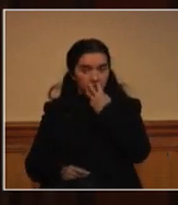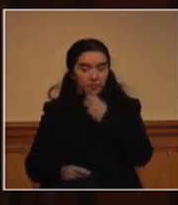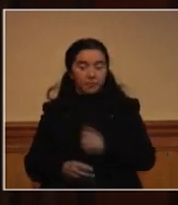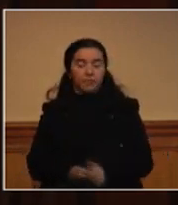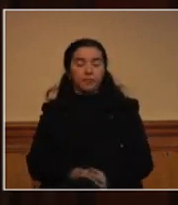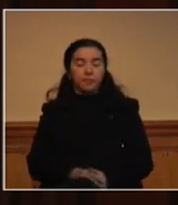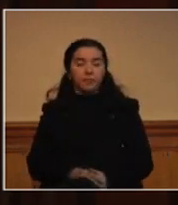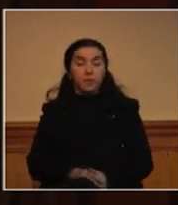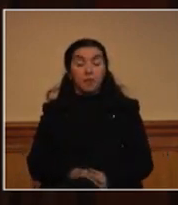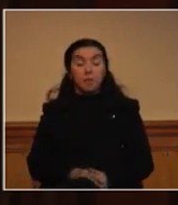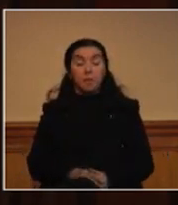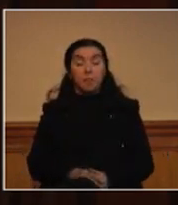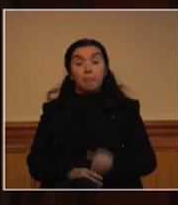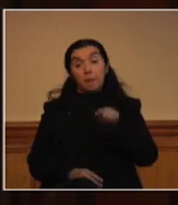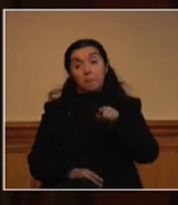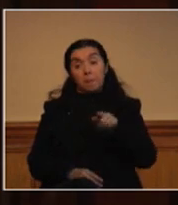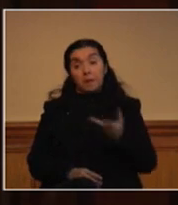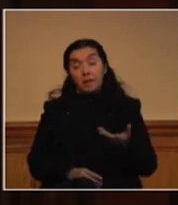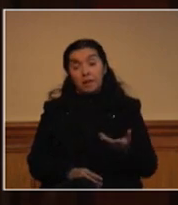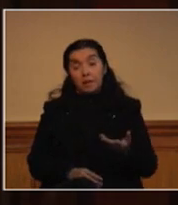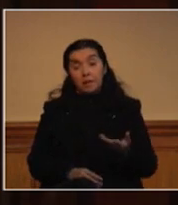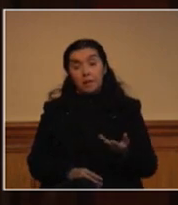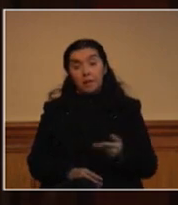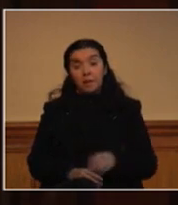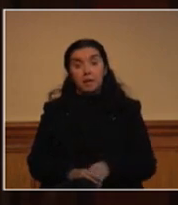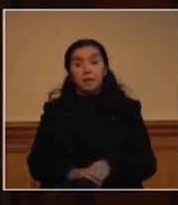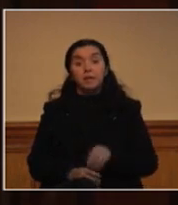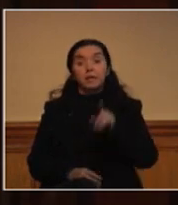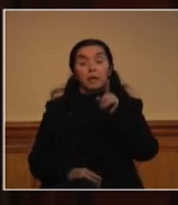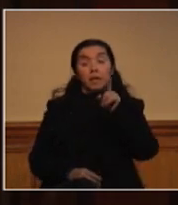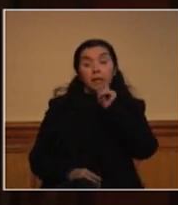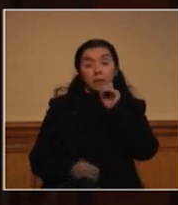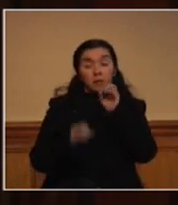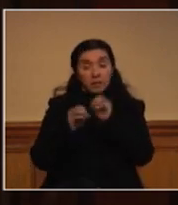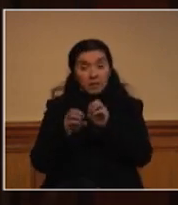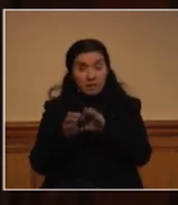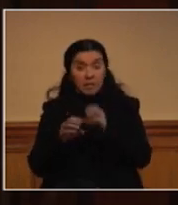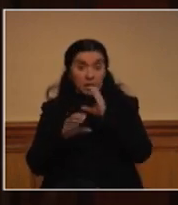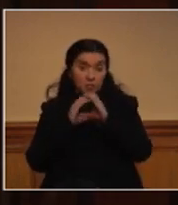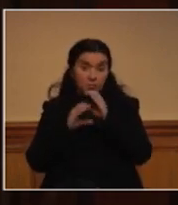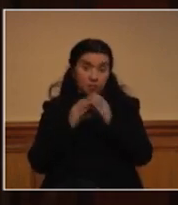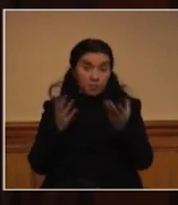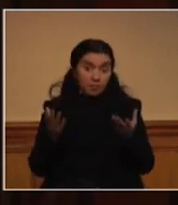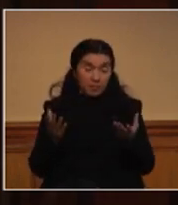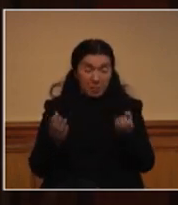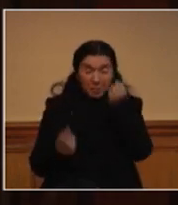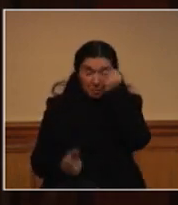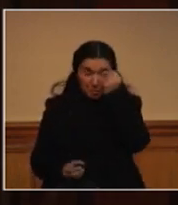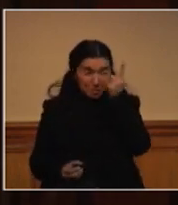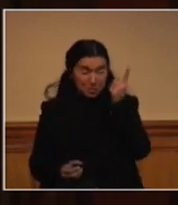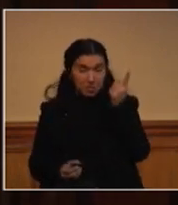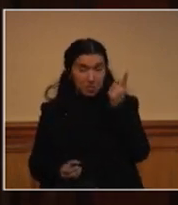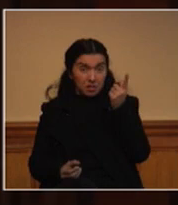Y para eso necesitamos procesos de enseñanza de la alfabetización. ¿Eh? ¿Entendéis la...?